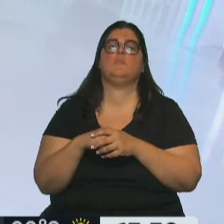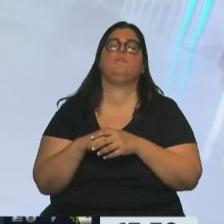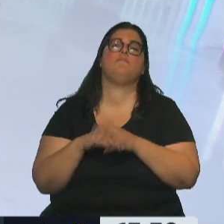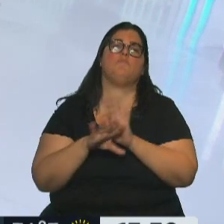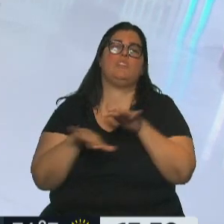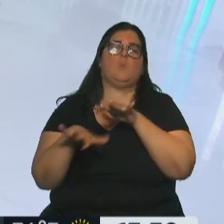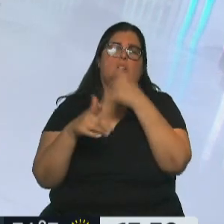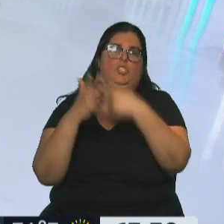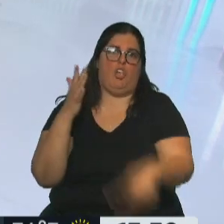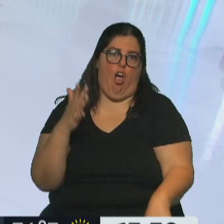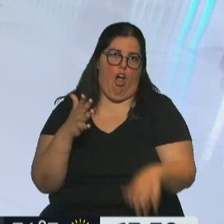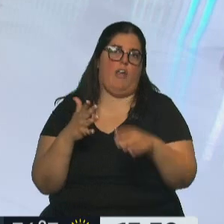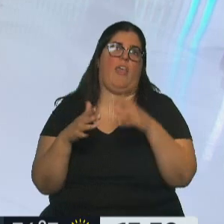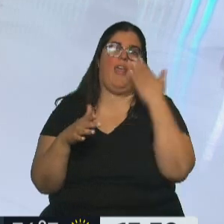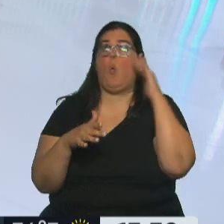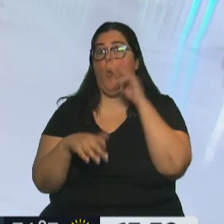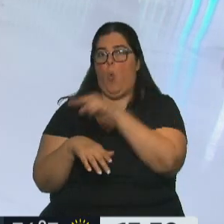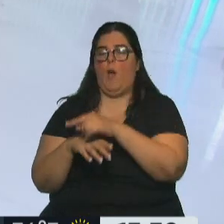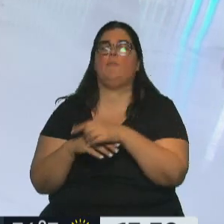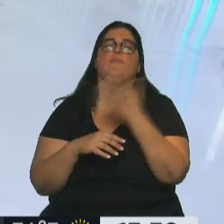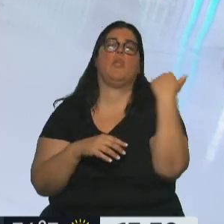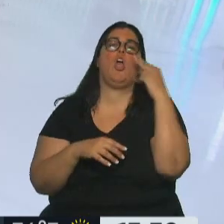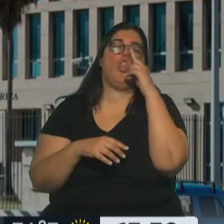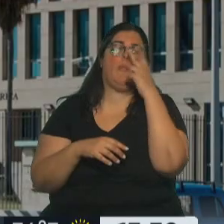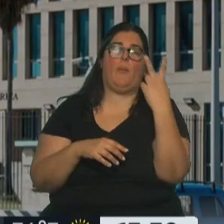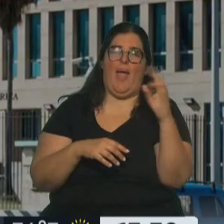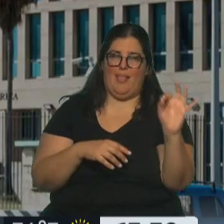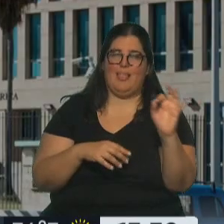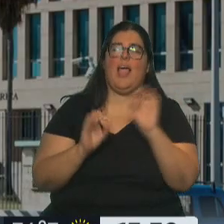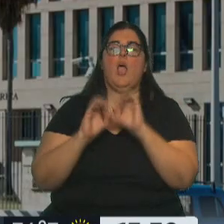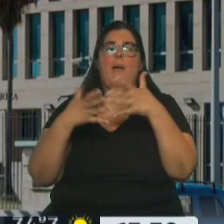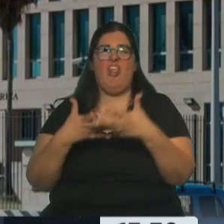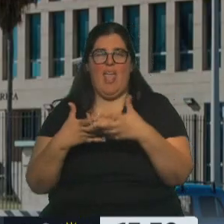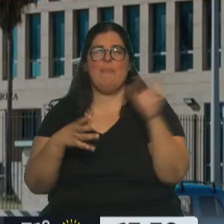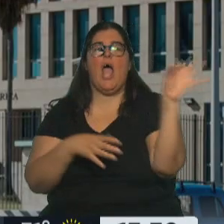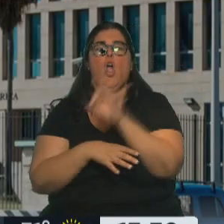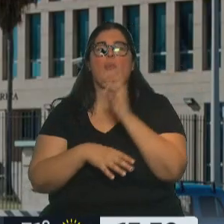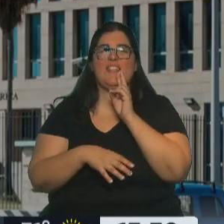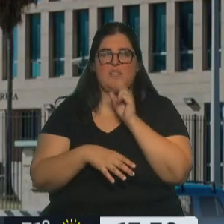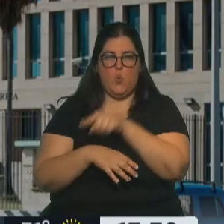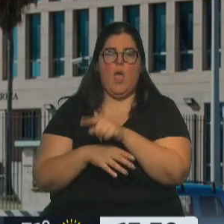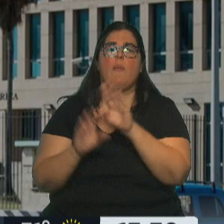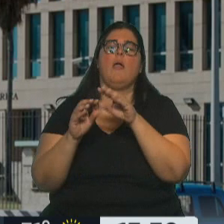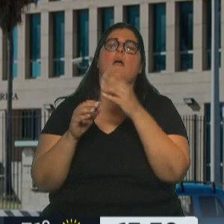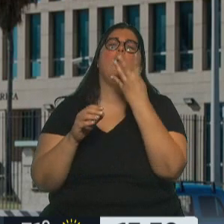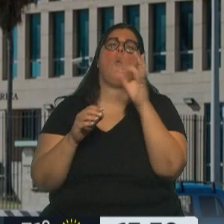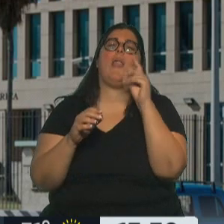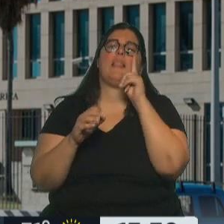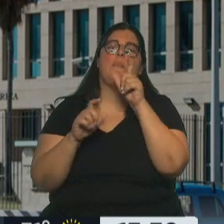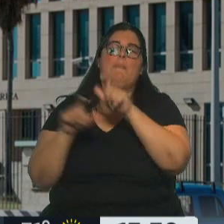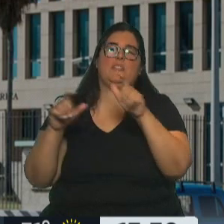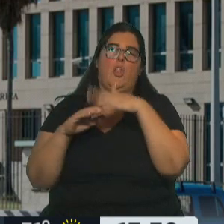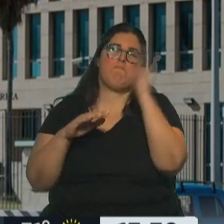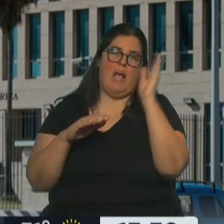diferentes situaciones de Cuba. En 2020, la pandemia, el COVID-19, emigraron más de 40.000 cubanos